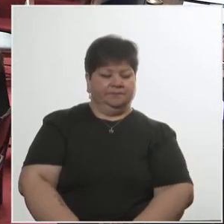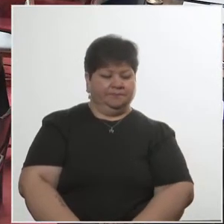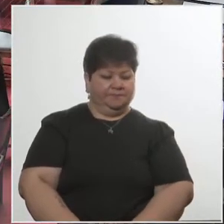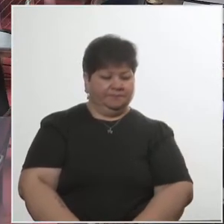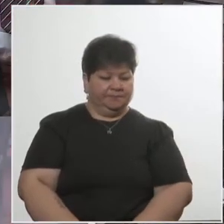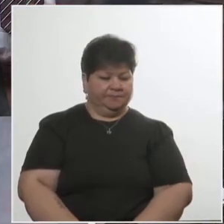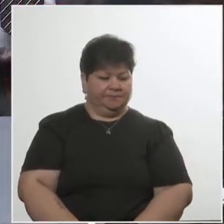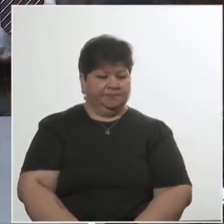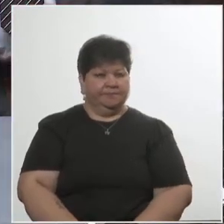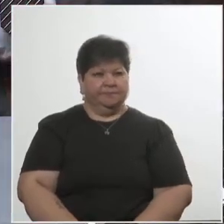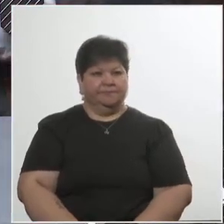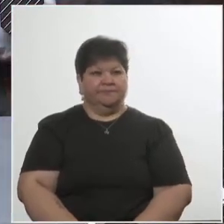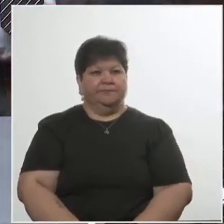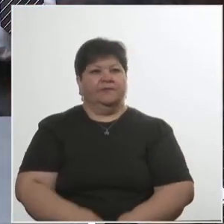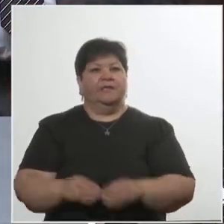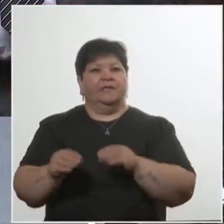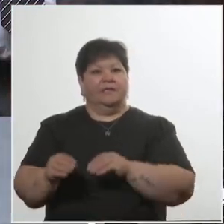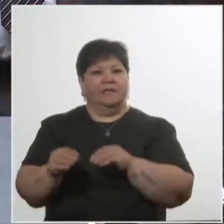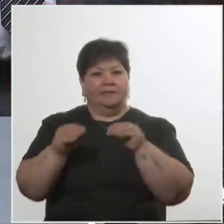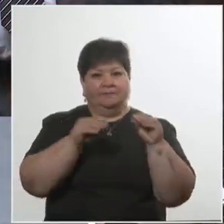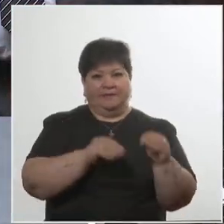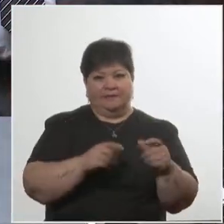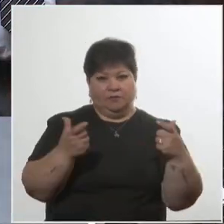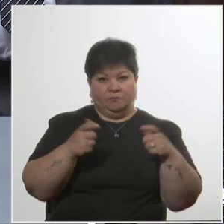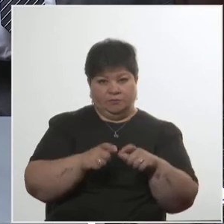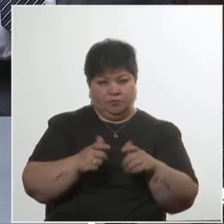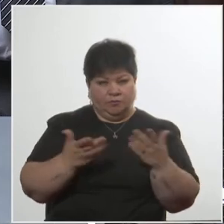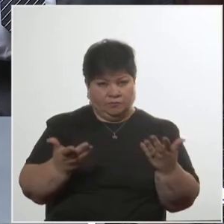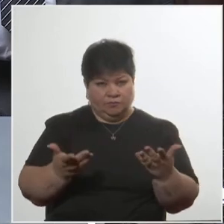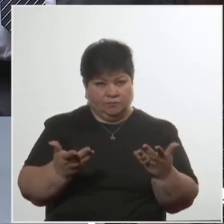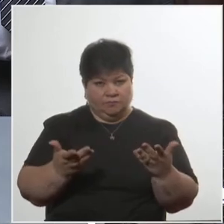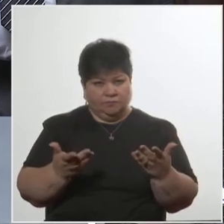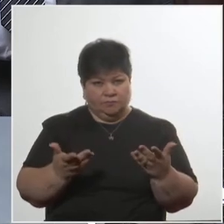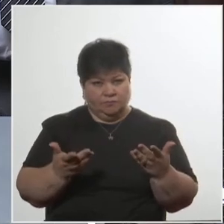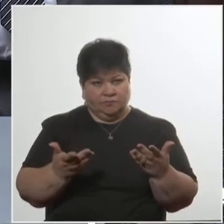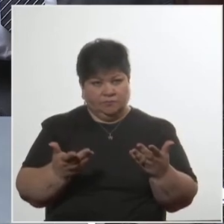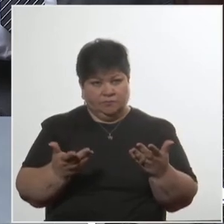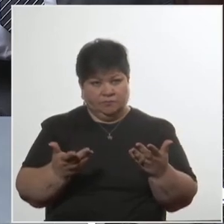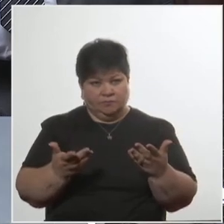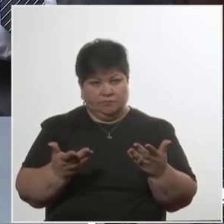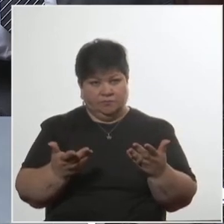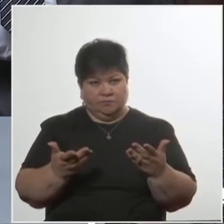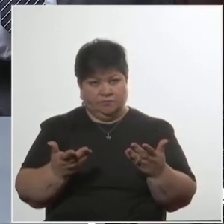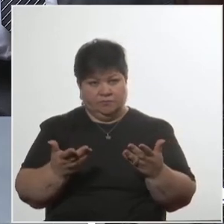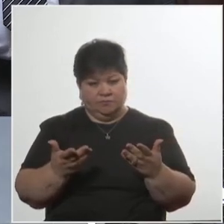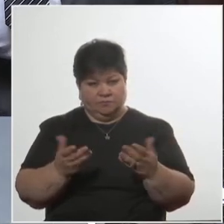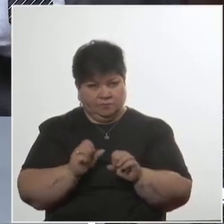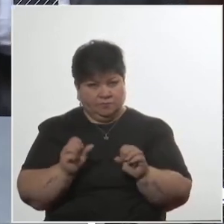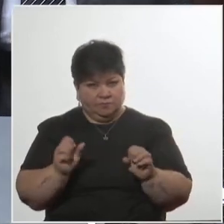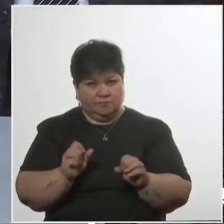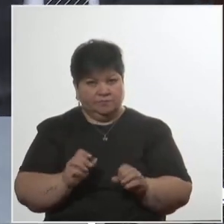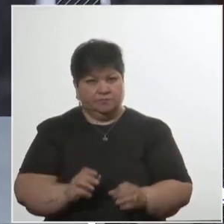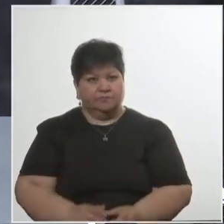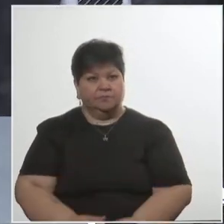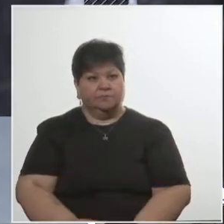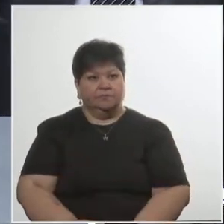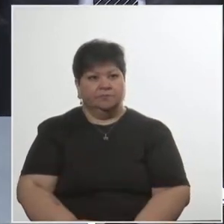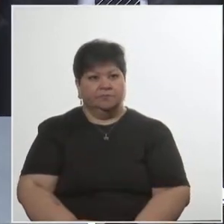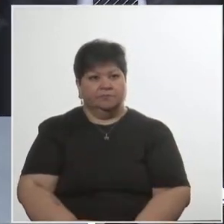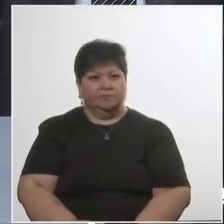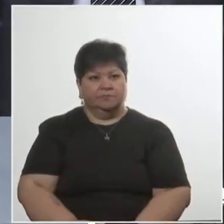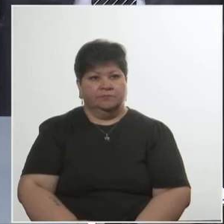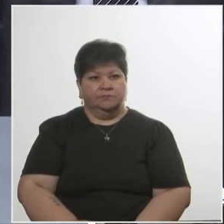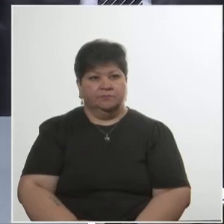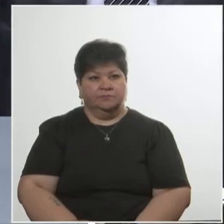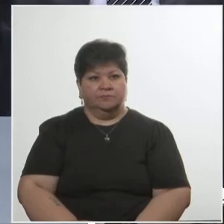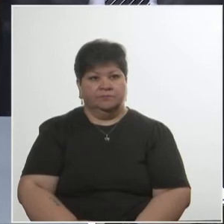si a comisión no se va a poner a consideración vamos pero cómo va a ser